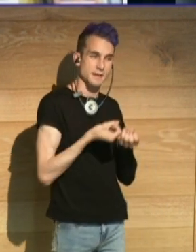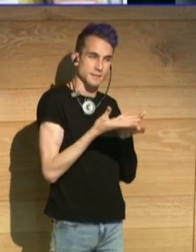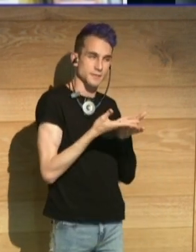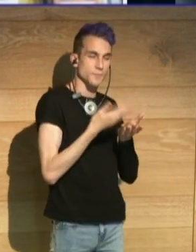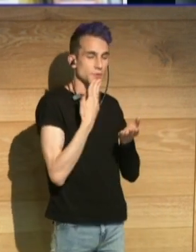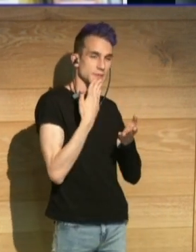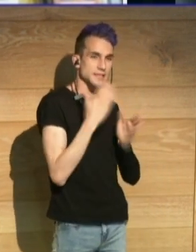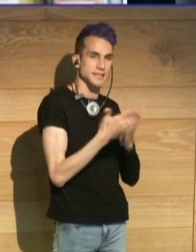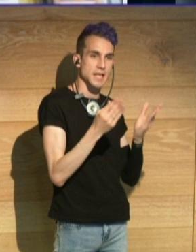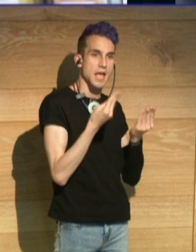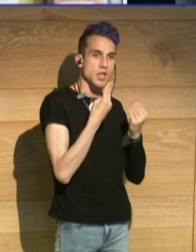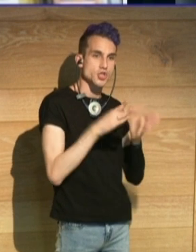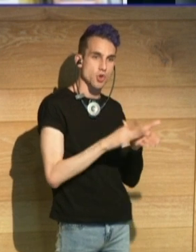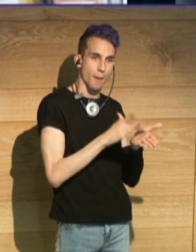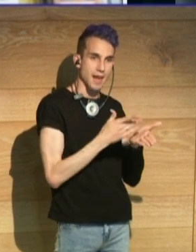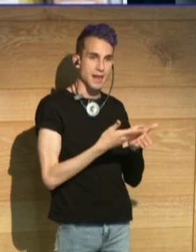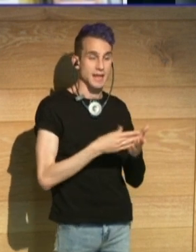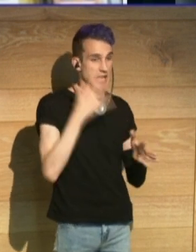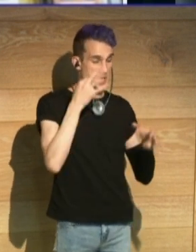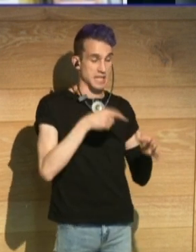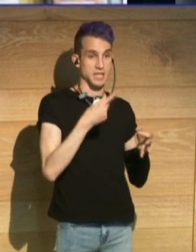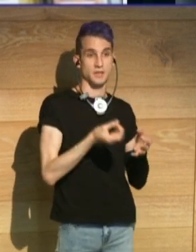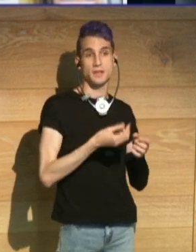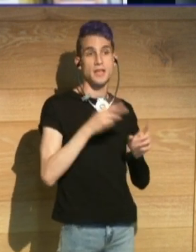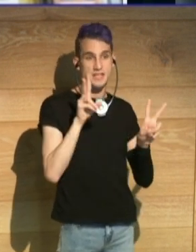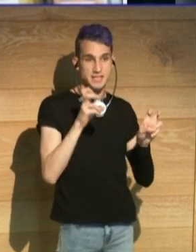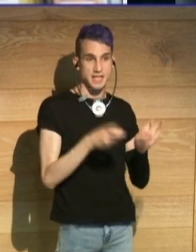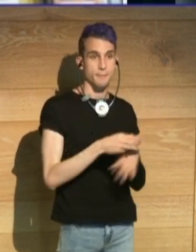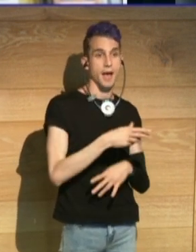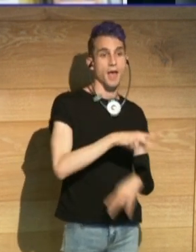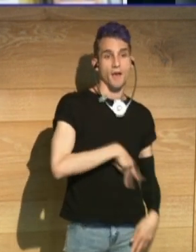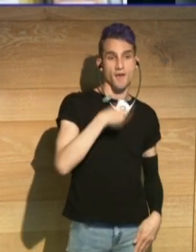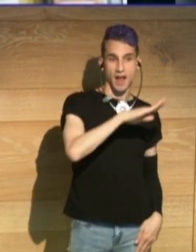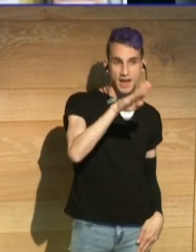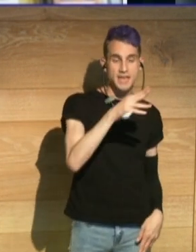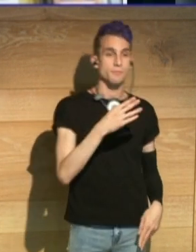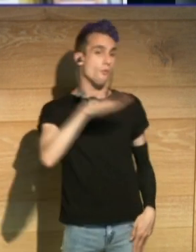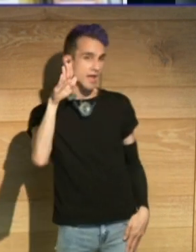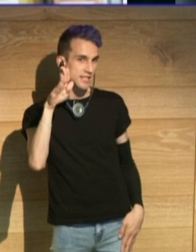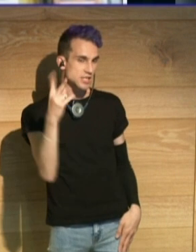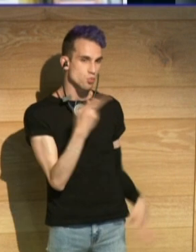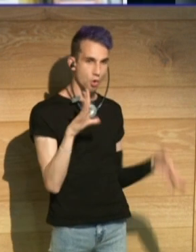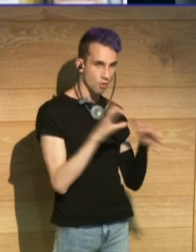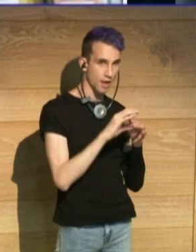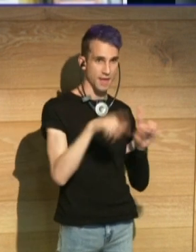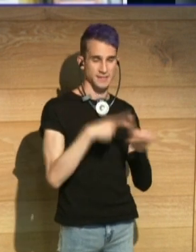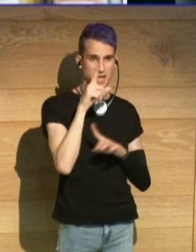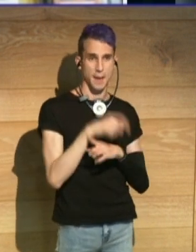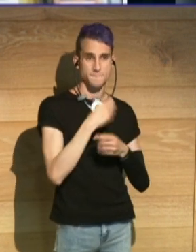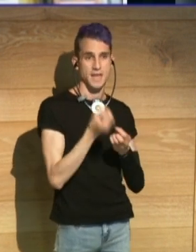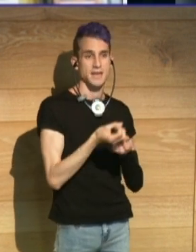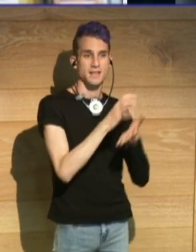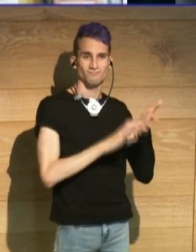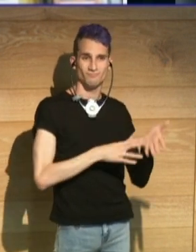este libro. Sobre el fascismo y como sobre el franquismo se ha escrito muchísimos estudios. La biblioteca está llena